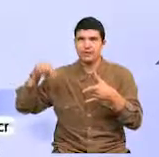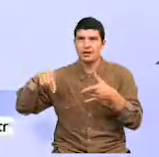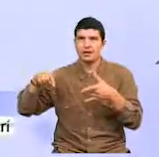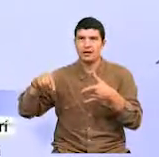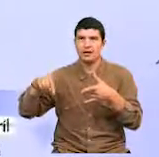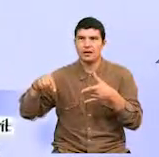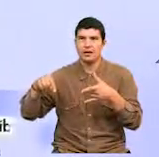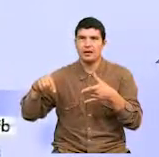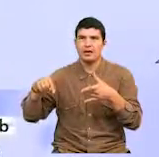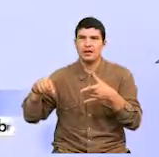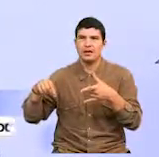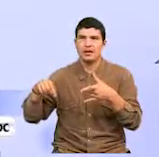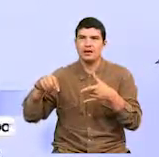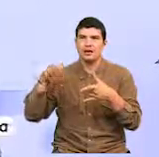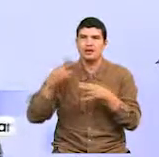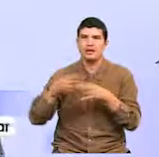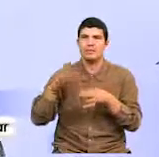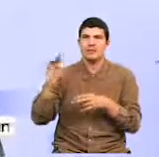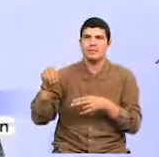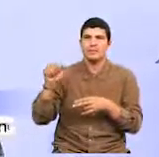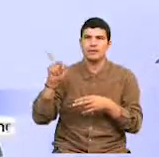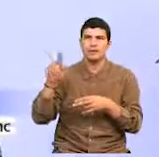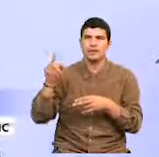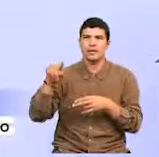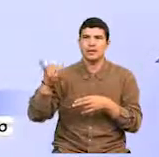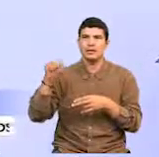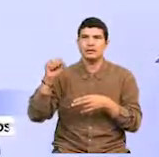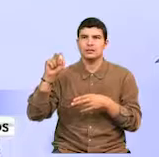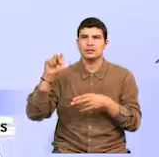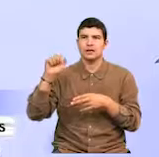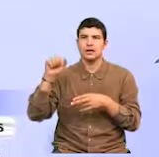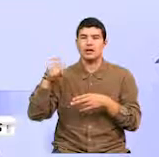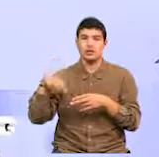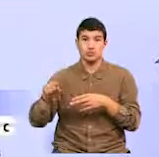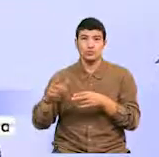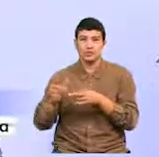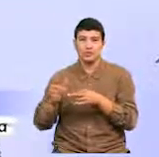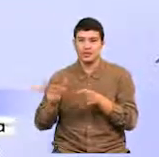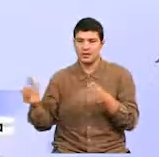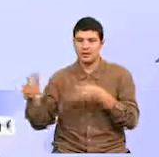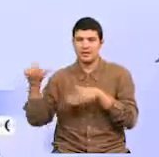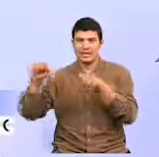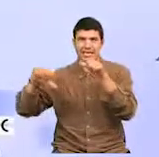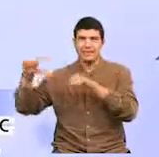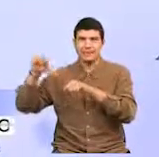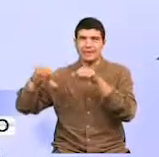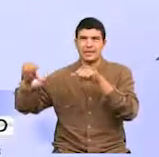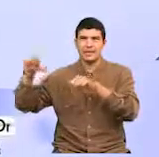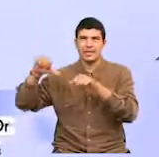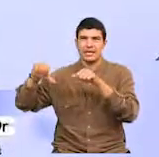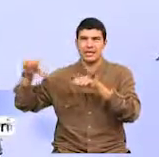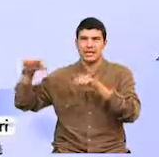argot popular le dicen marciano, y bajo una química